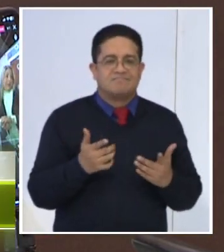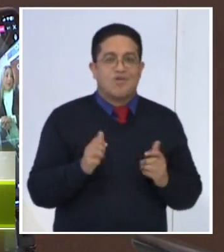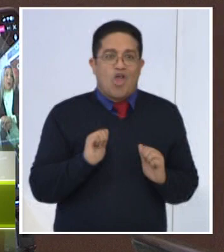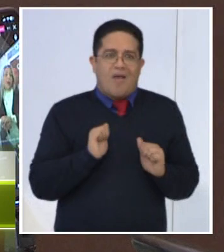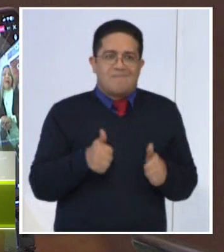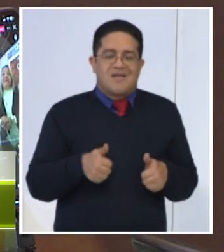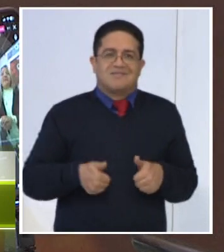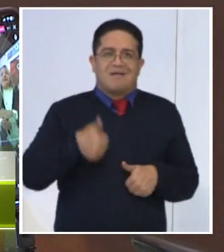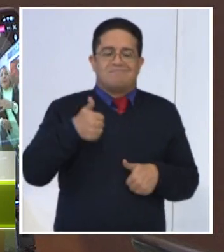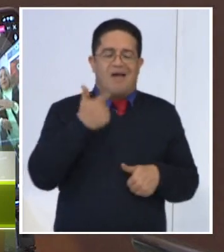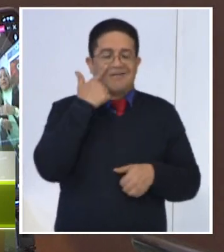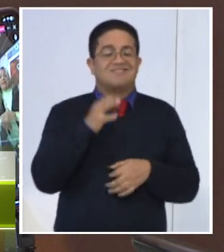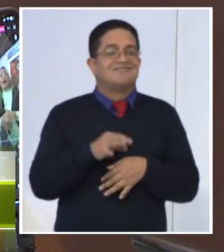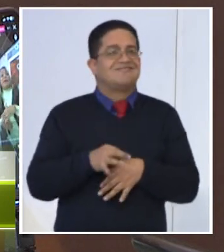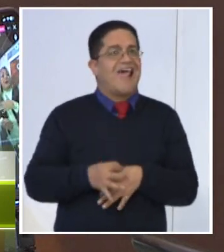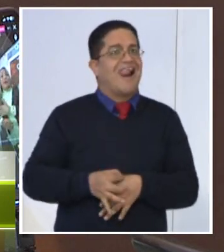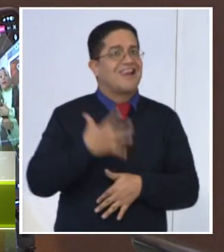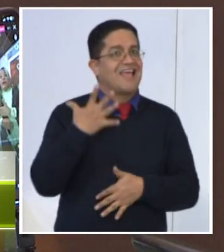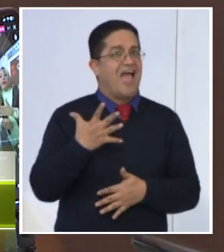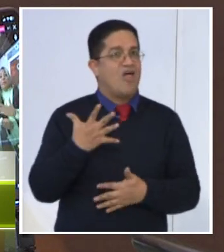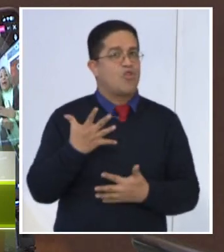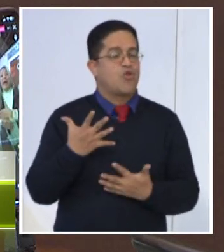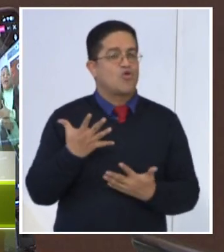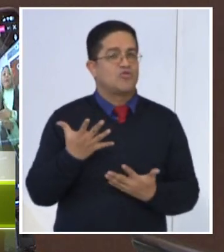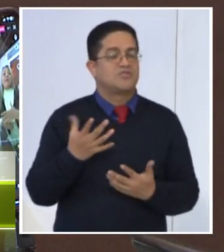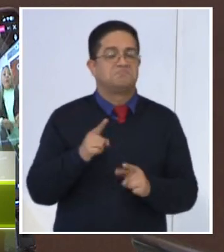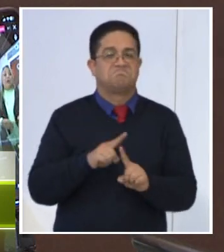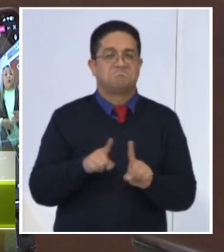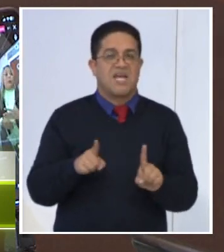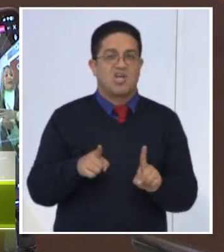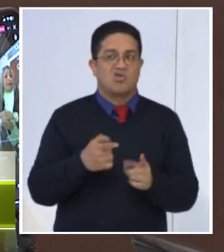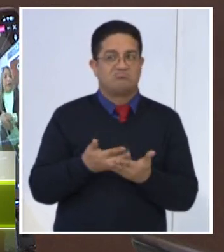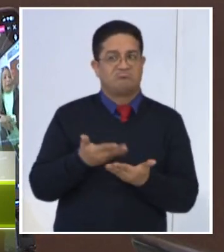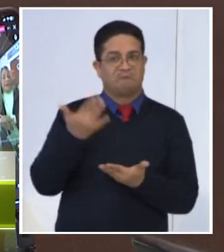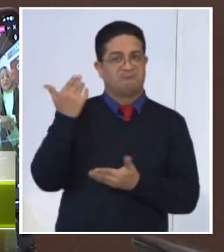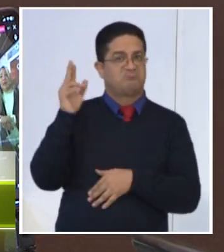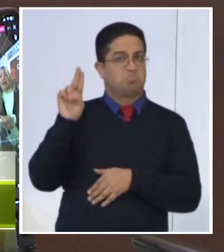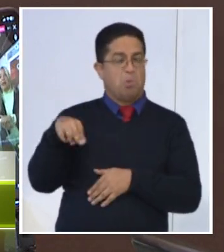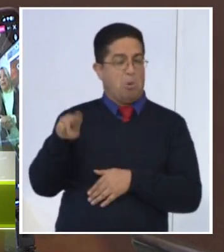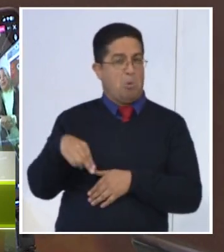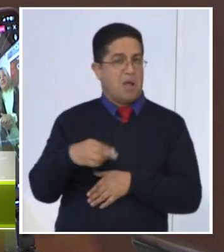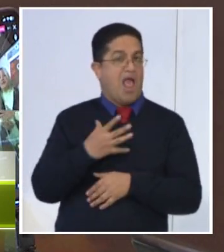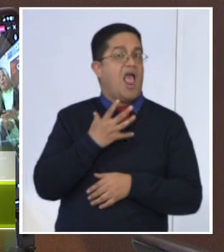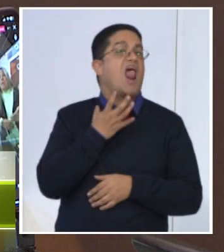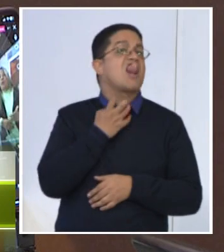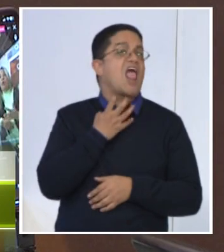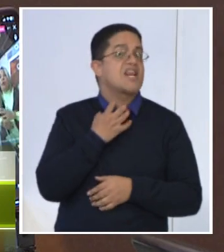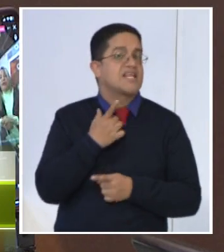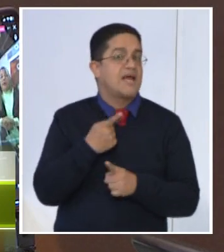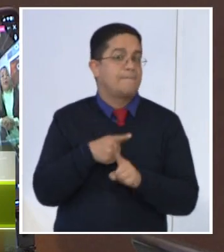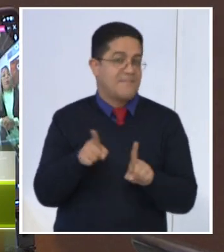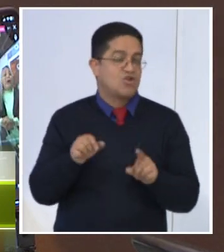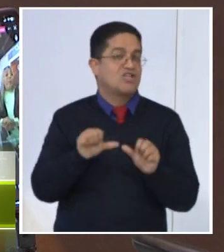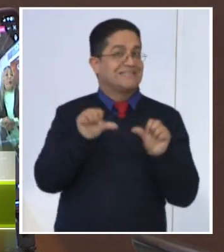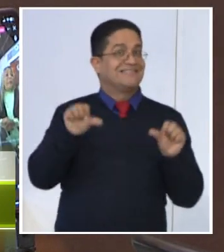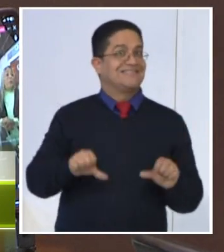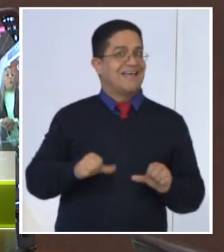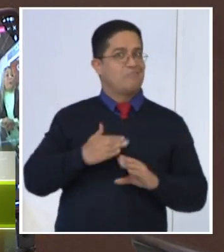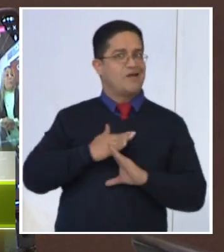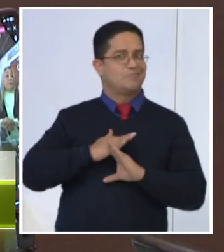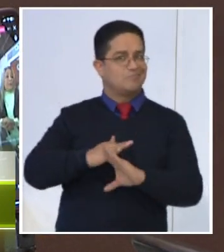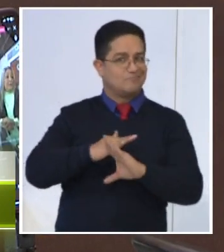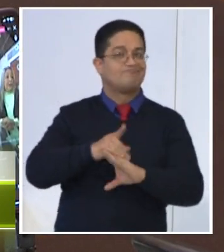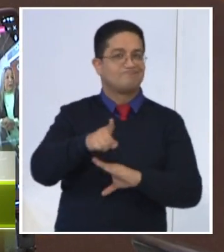sensibles, sin que en realidad haya una historia natural de alergias. Y bueno, el sistema inmunológico juega un papel